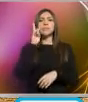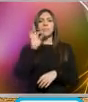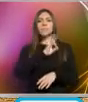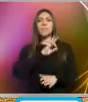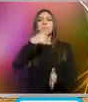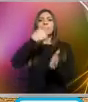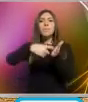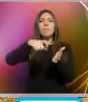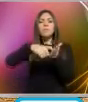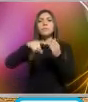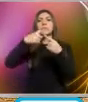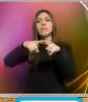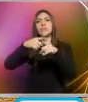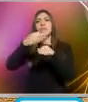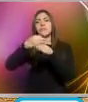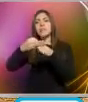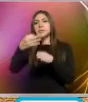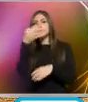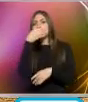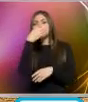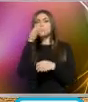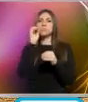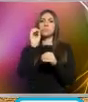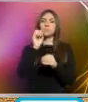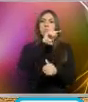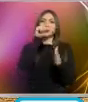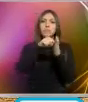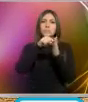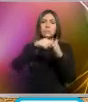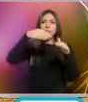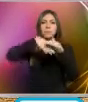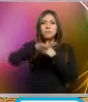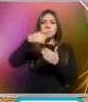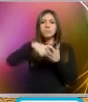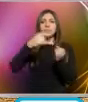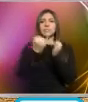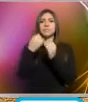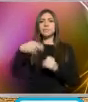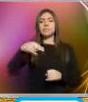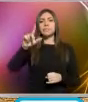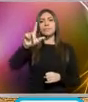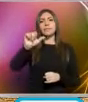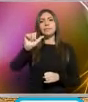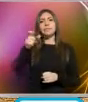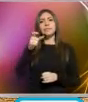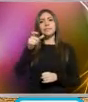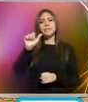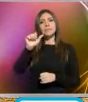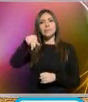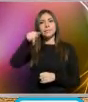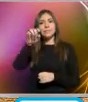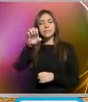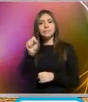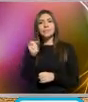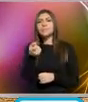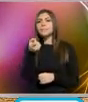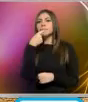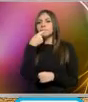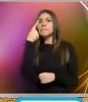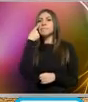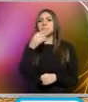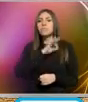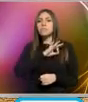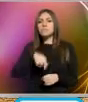encontrar en supermercados, en farmacias, que precisamente sirven como laxantes? Sí, hay unos, bueno, hay